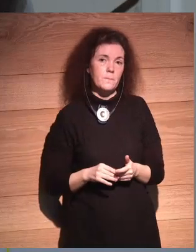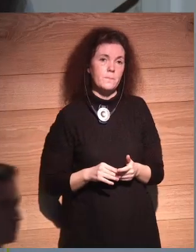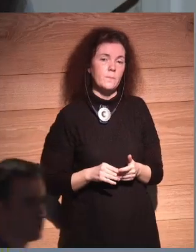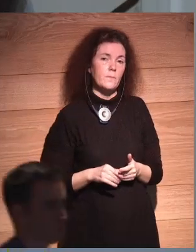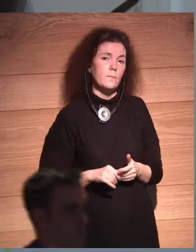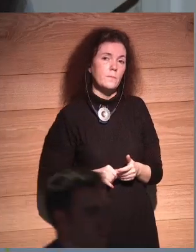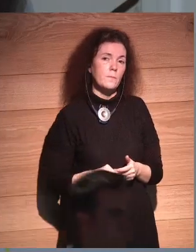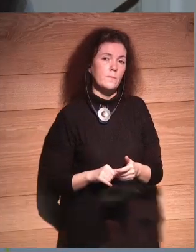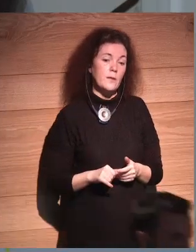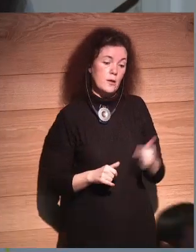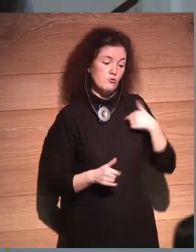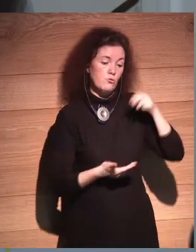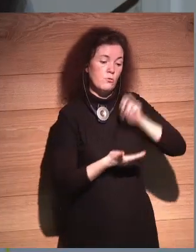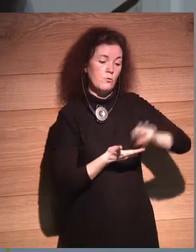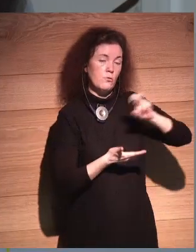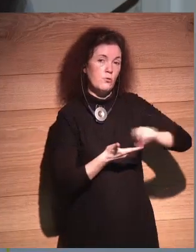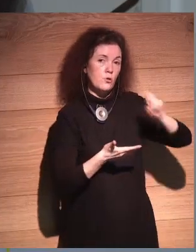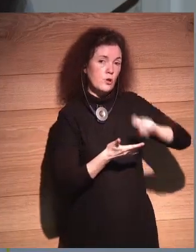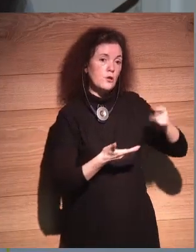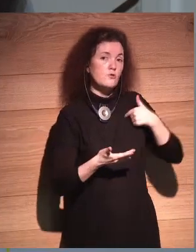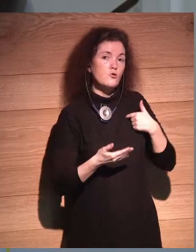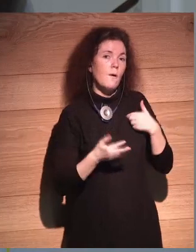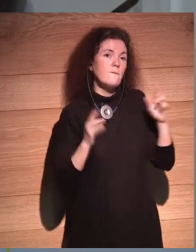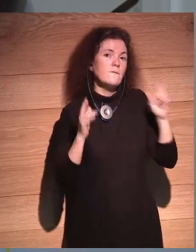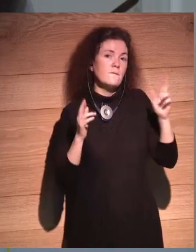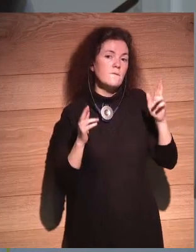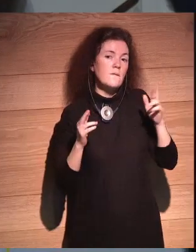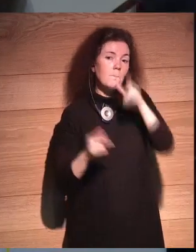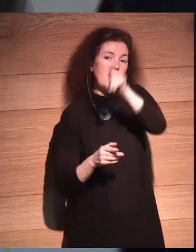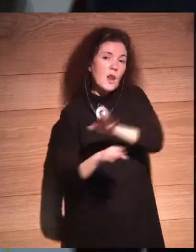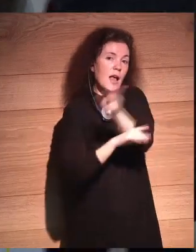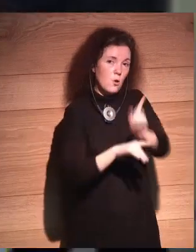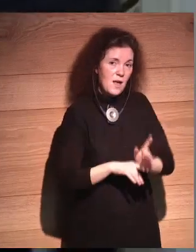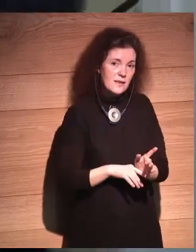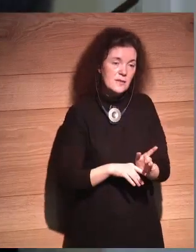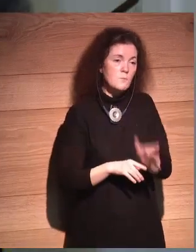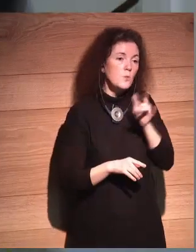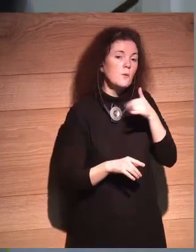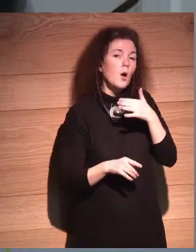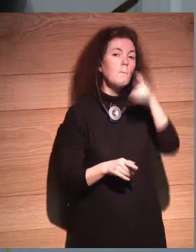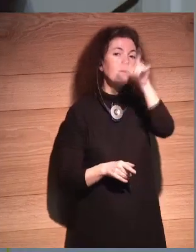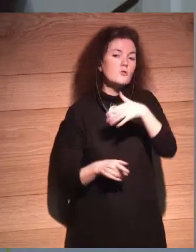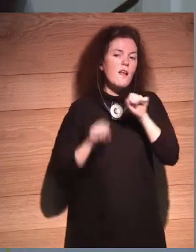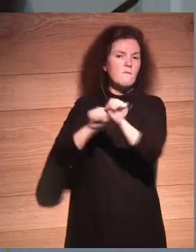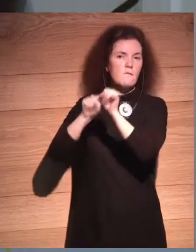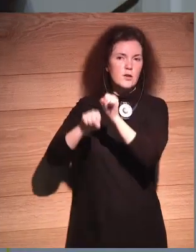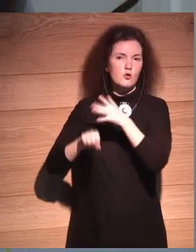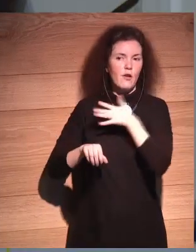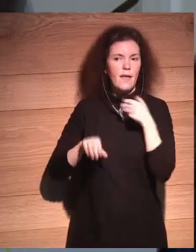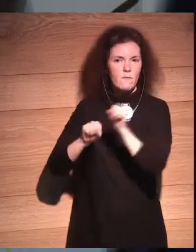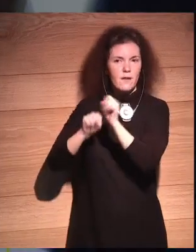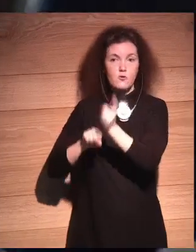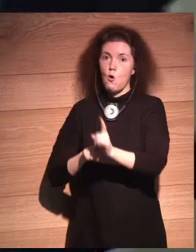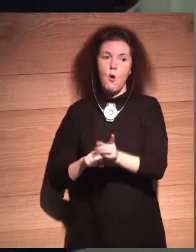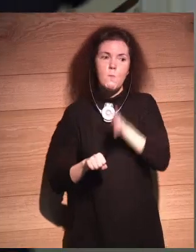lo recorro, confío en que siga siendo así. No solo porque quiera privar a otros de esta experiencia, sino